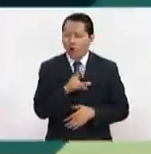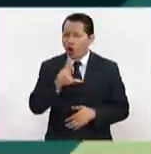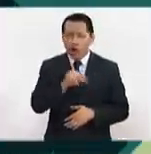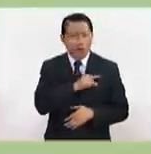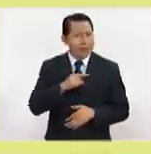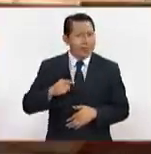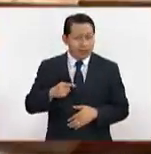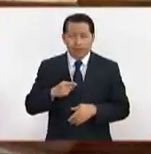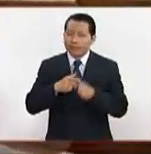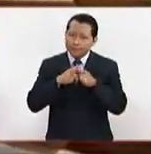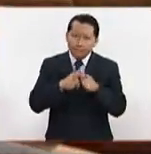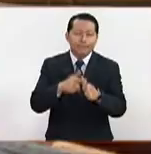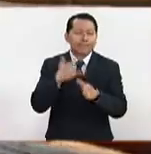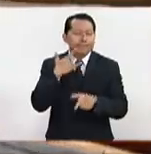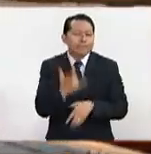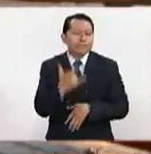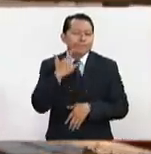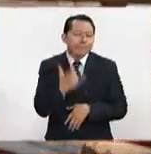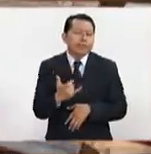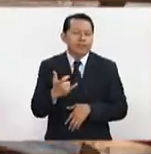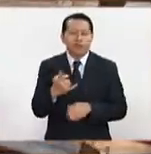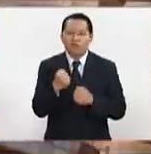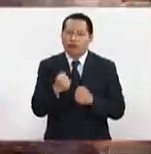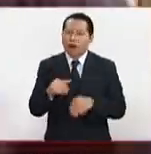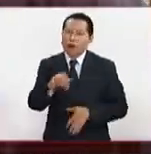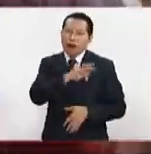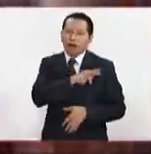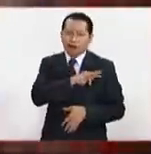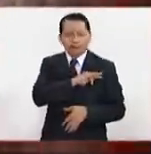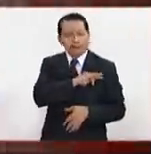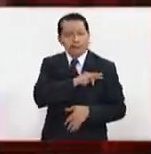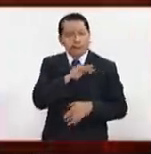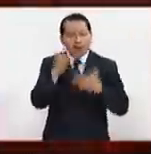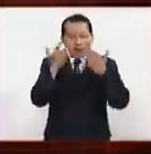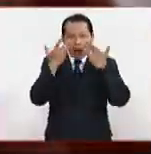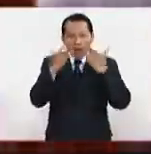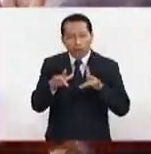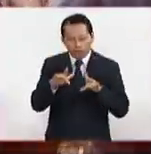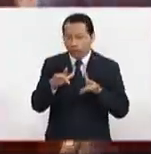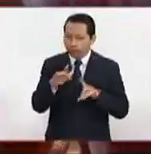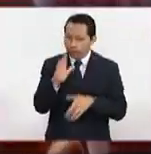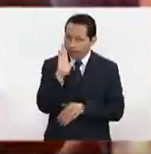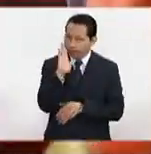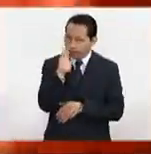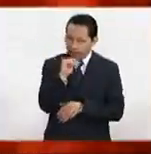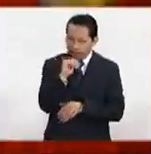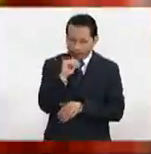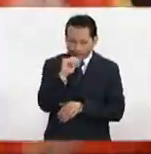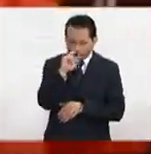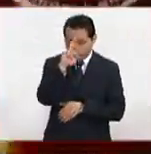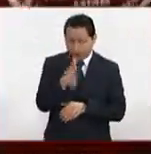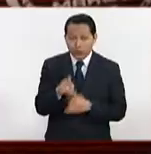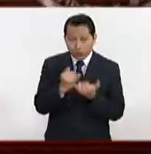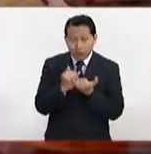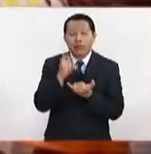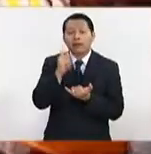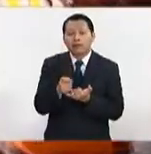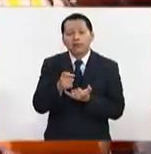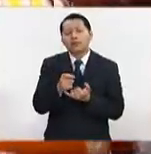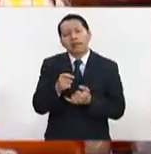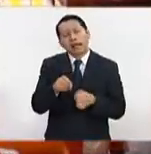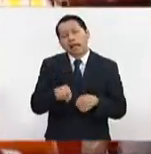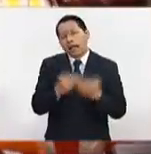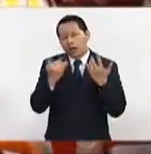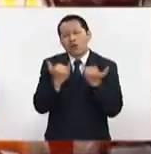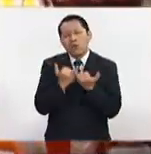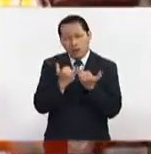seguir trabajando con fuerza y nunca, nunca rendirse. Aún con todo esto, no hay palabras que logren disminuir el dolor